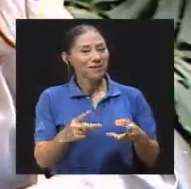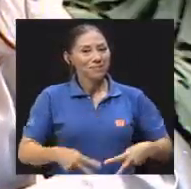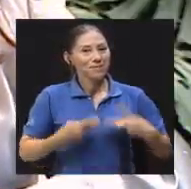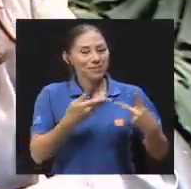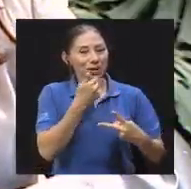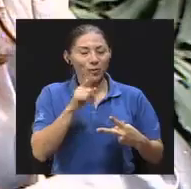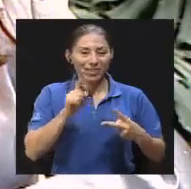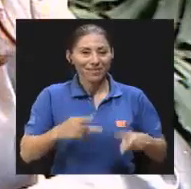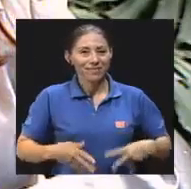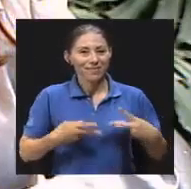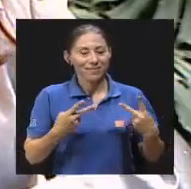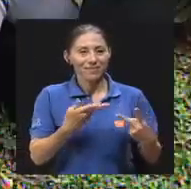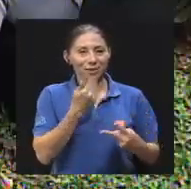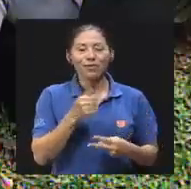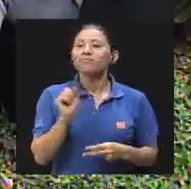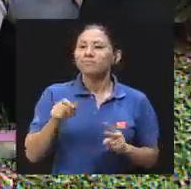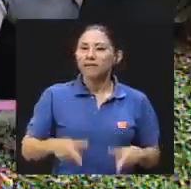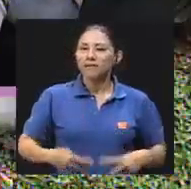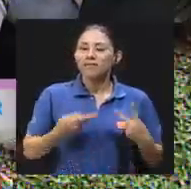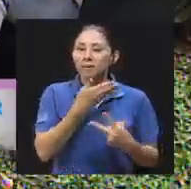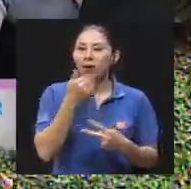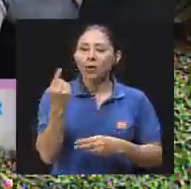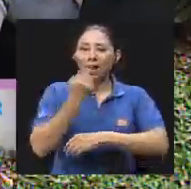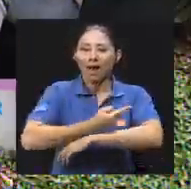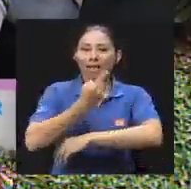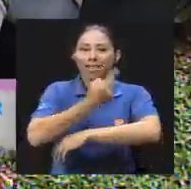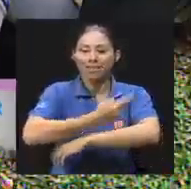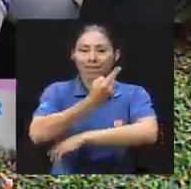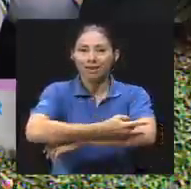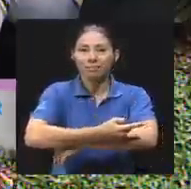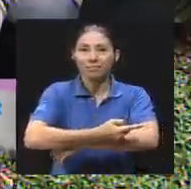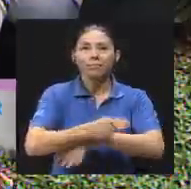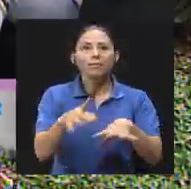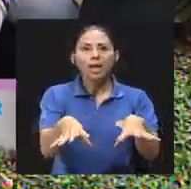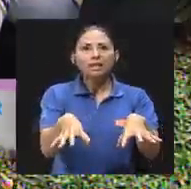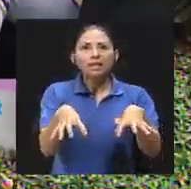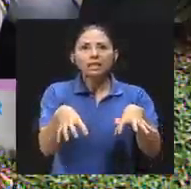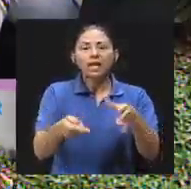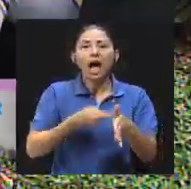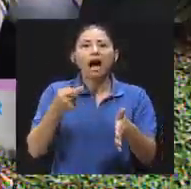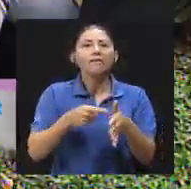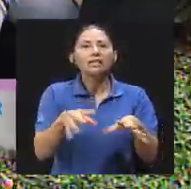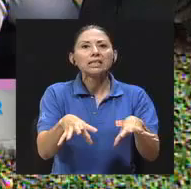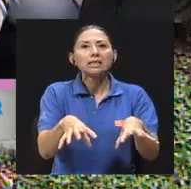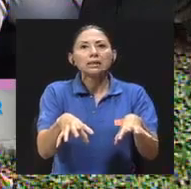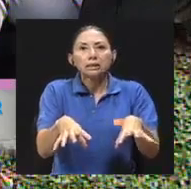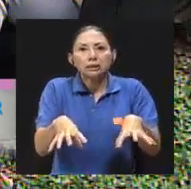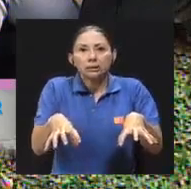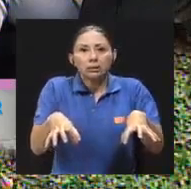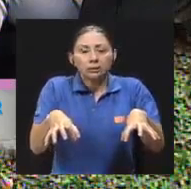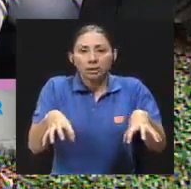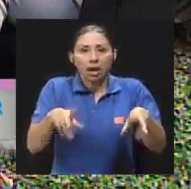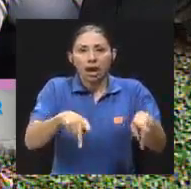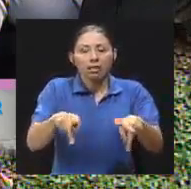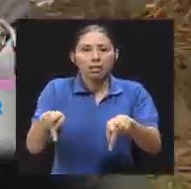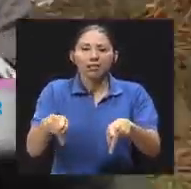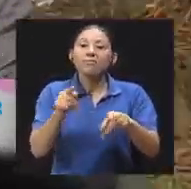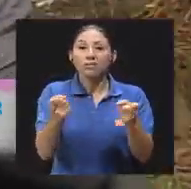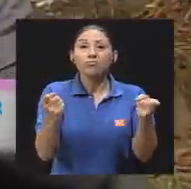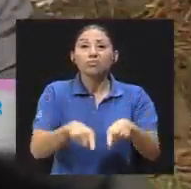Hay que vivir mejor cada día. Hay que vivir mejor cada día, correcto. El estrés, que a veces no es estrés, sino que es escuatro, que la gente anda